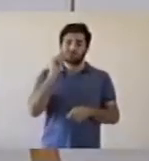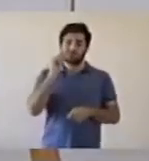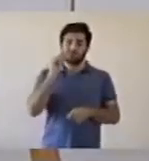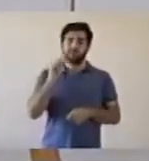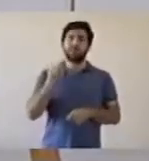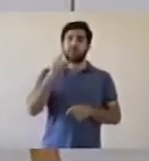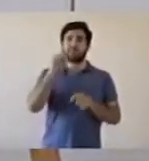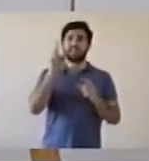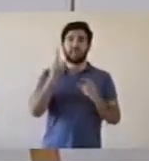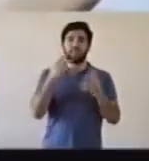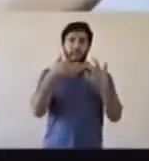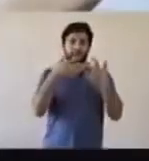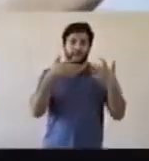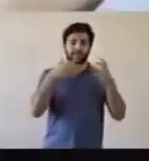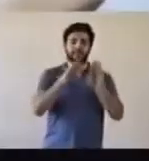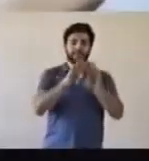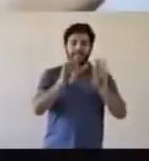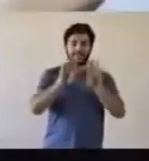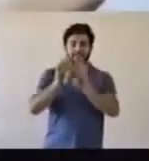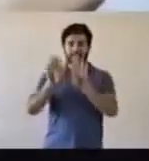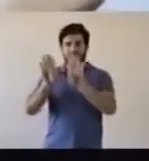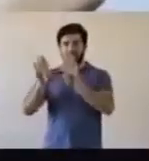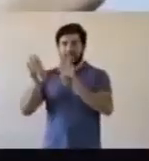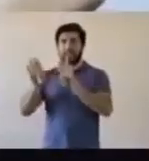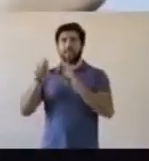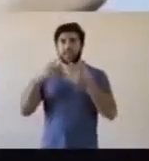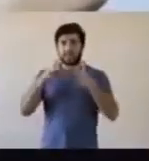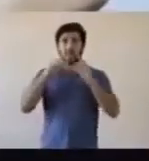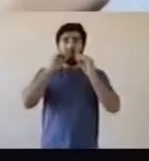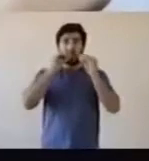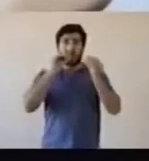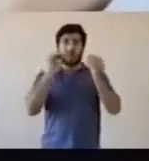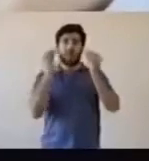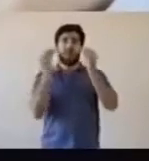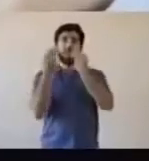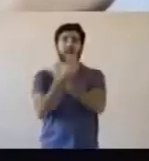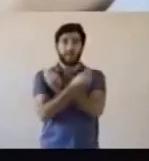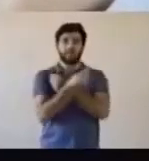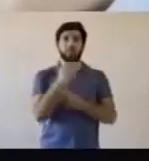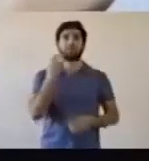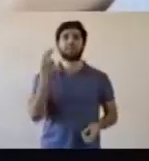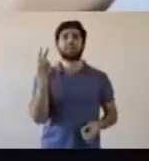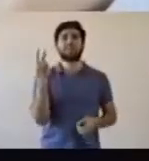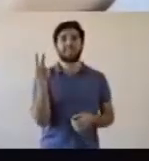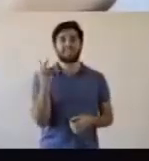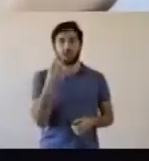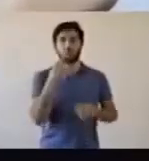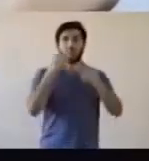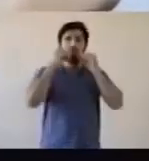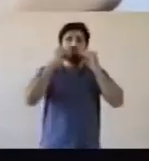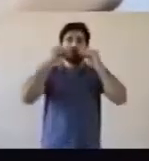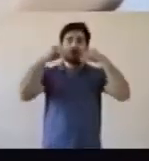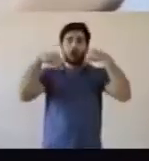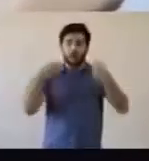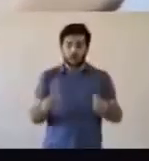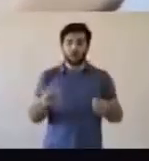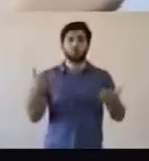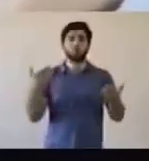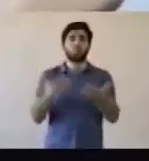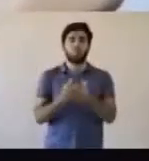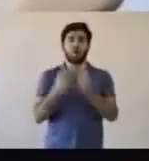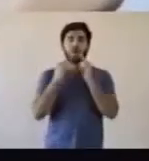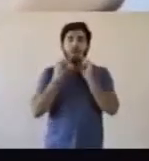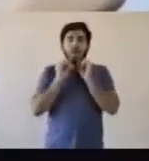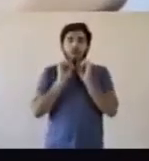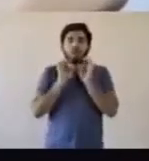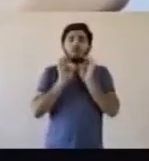que presenten espacios entre sí. Cuando se da el proceso de cambio de dientes primarios a secundarios, los primarios se aflojan y se caen para dar paso a